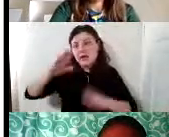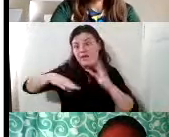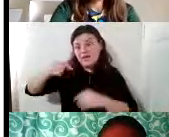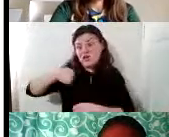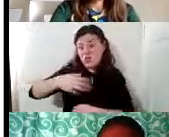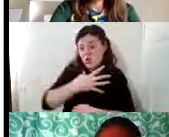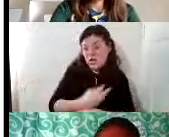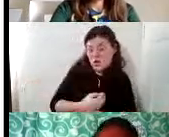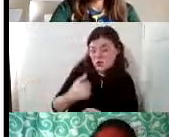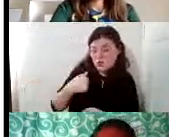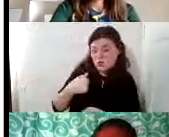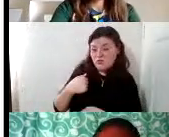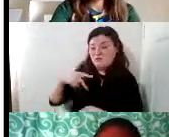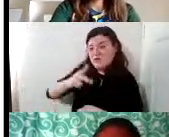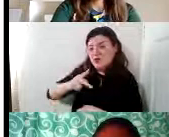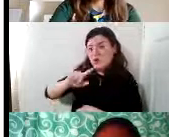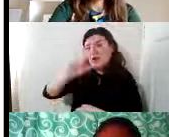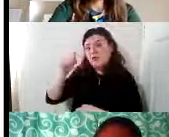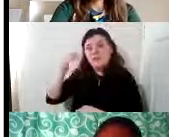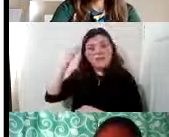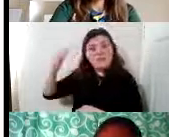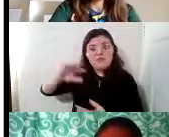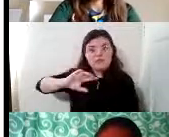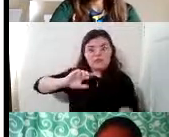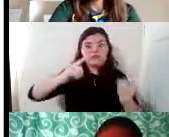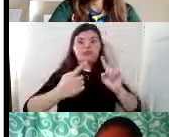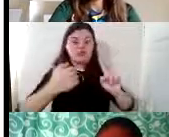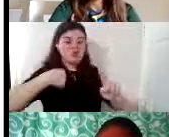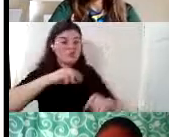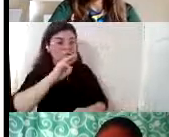¿sí? Y a lo mejor en otro momento mi rol es ser madre o ser padre,